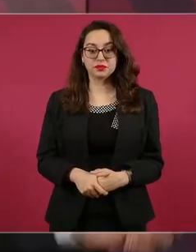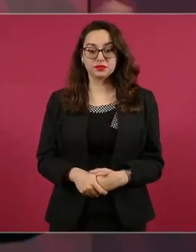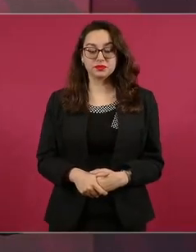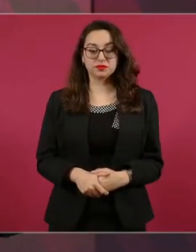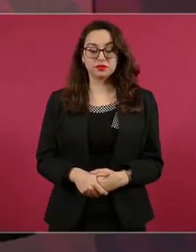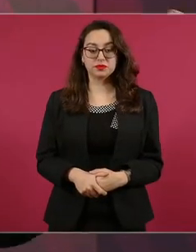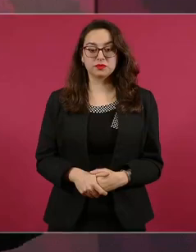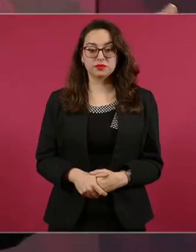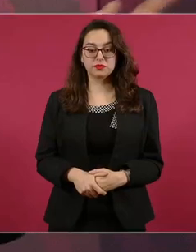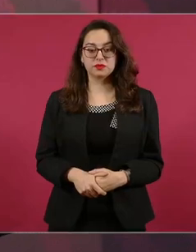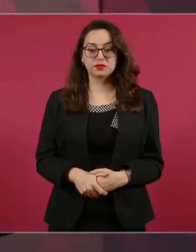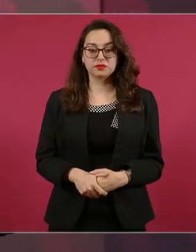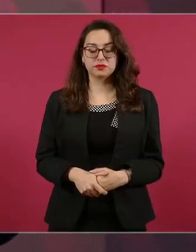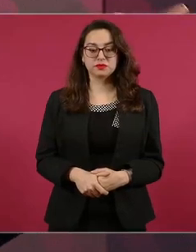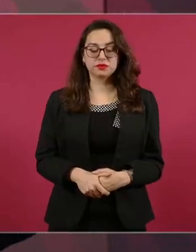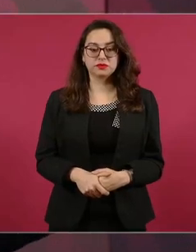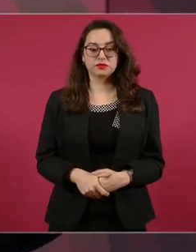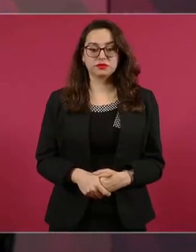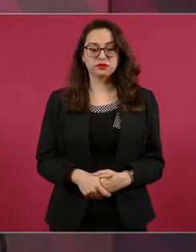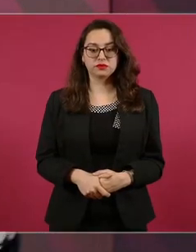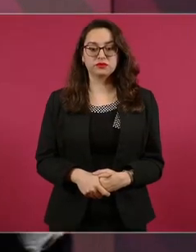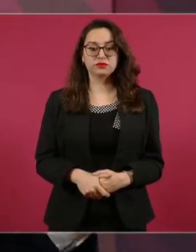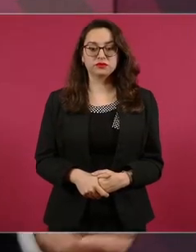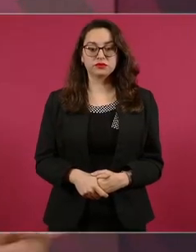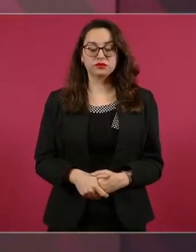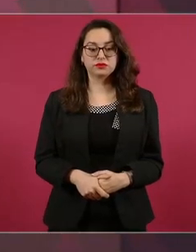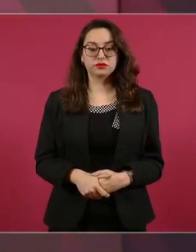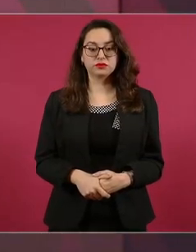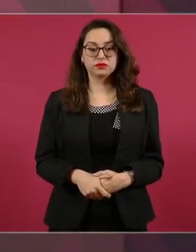que al mismo tiempo